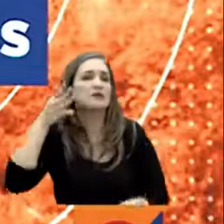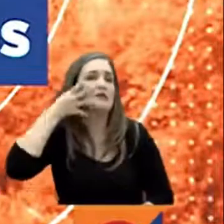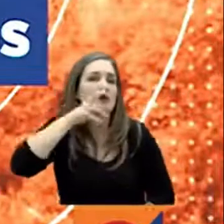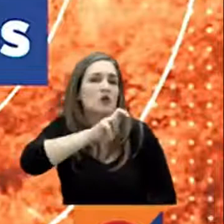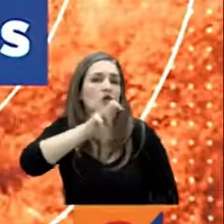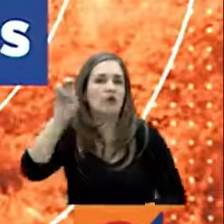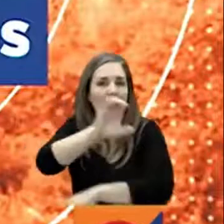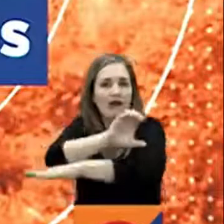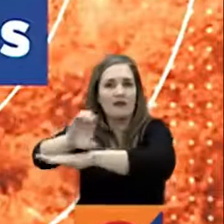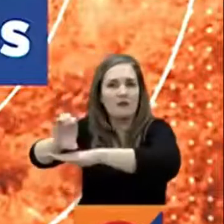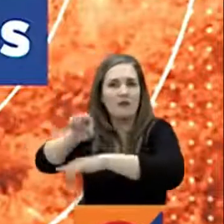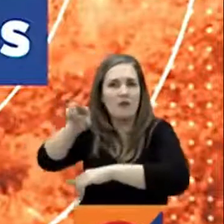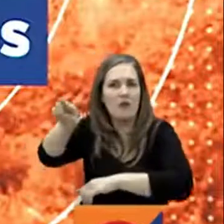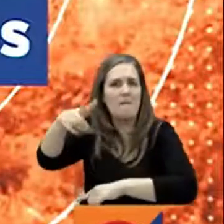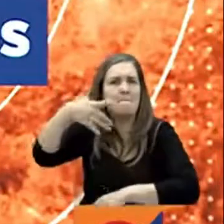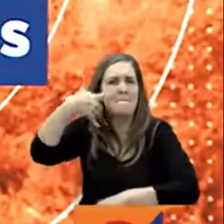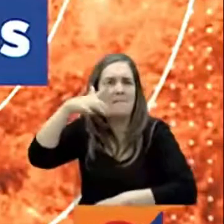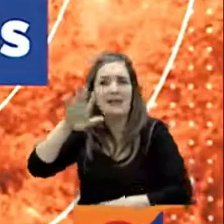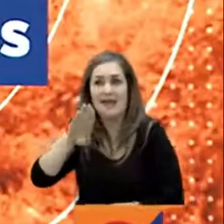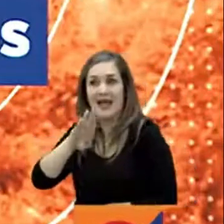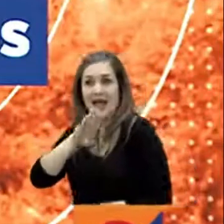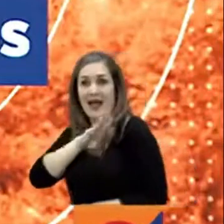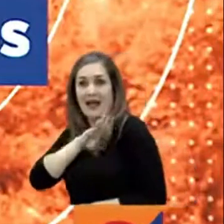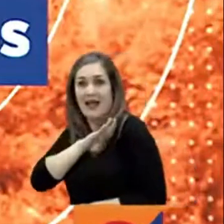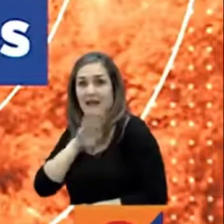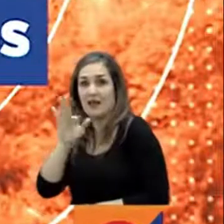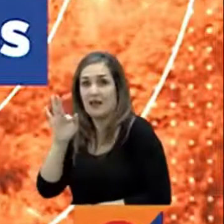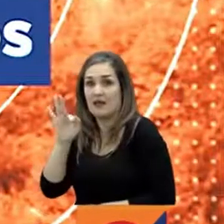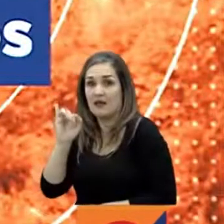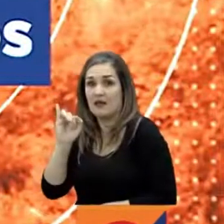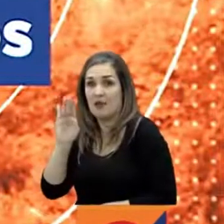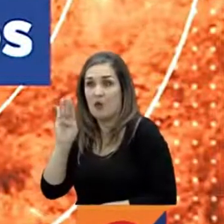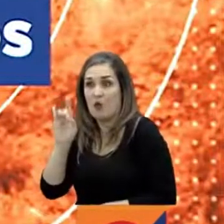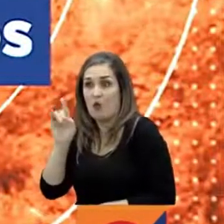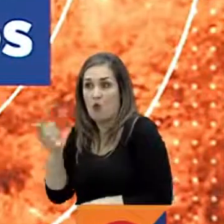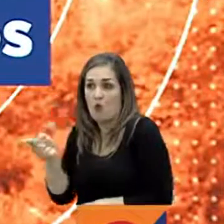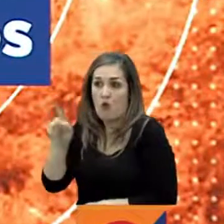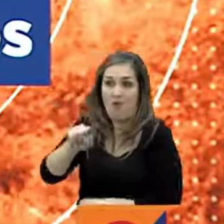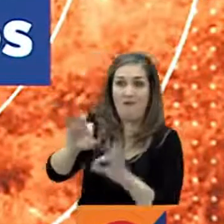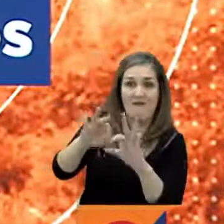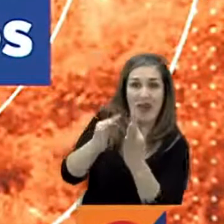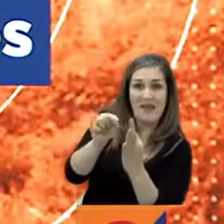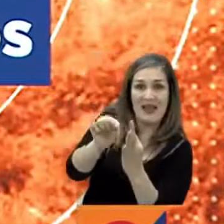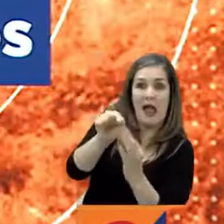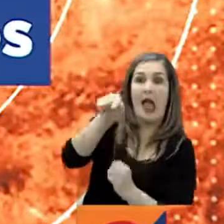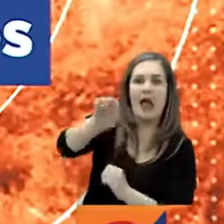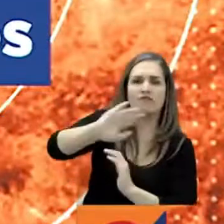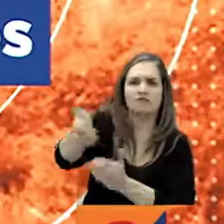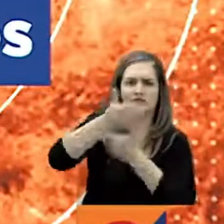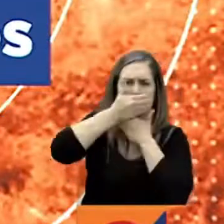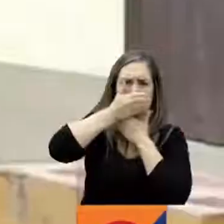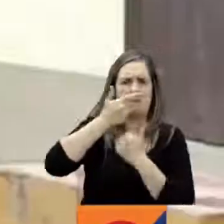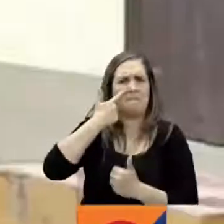de las personas era familiar del alcalde de Tibú. Joana Lobo, periodista de la Radio Nacional de Colombia, nos amplía esta